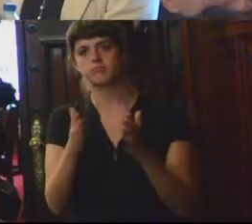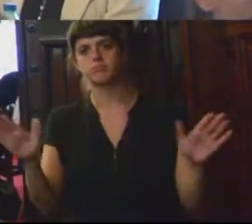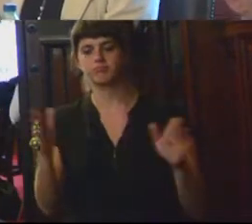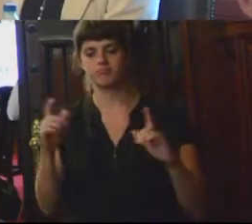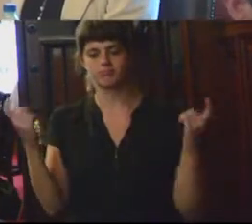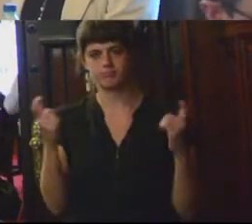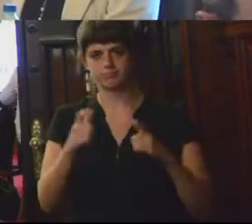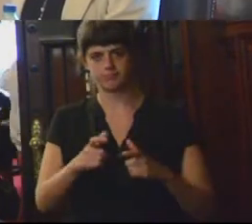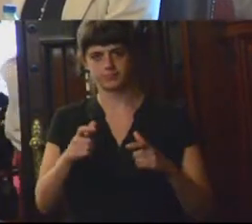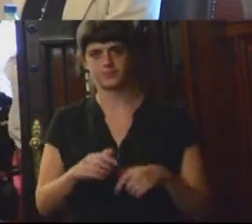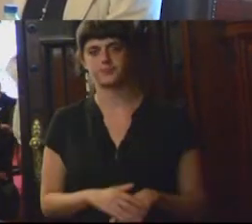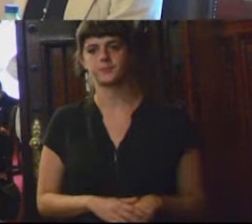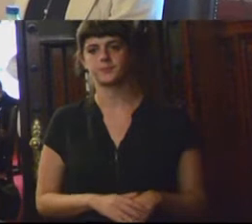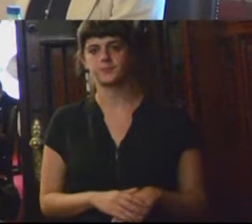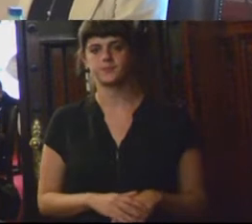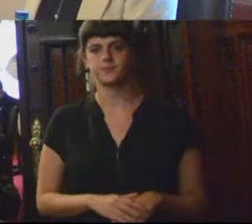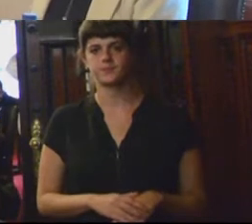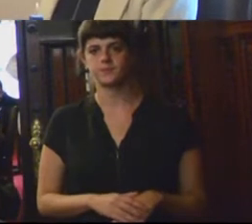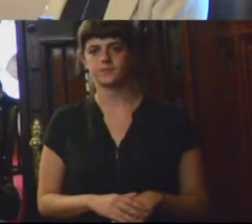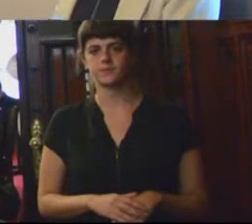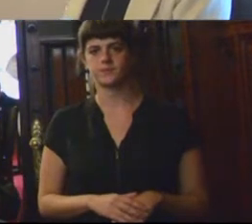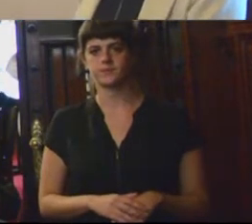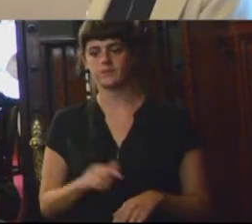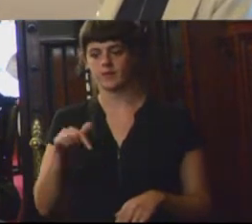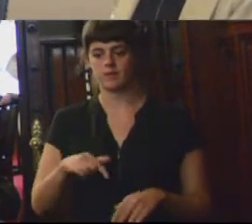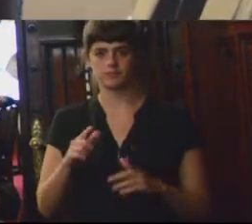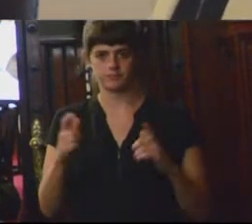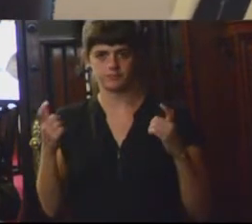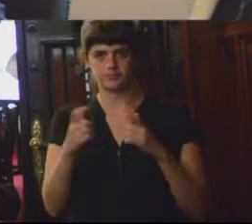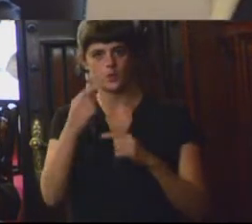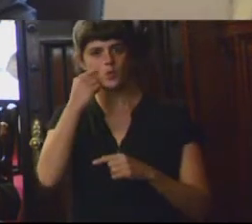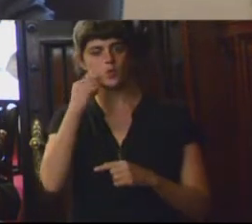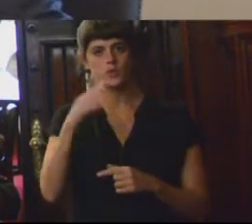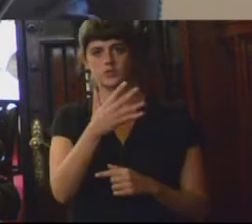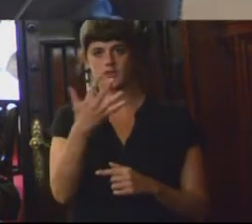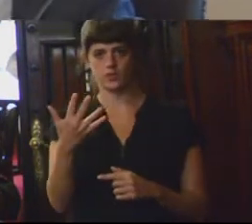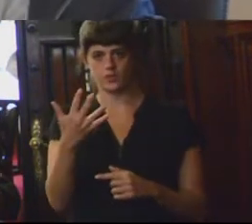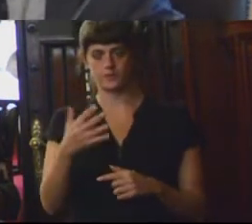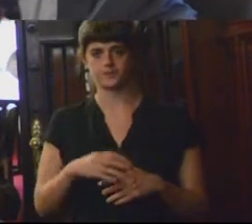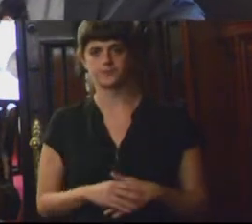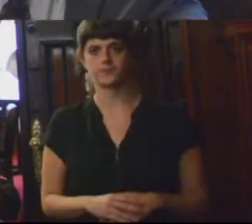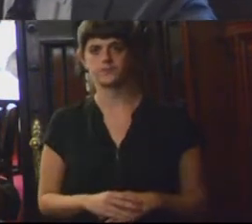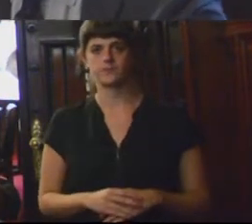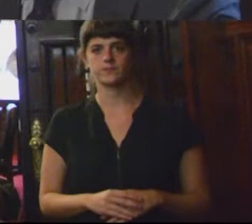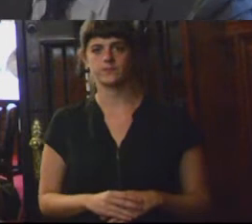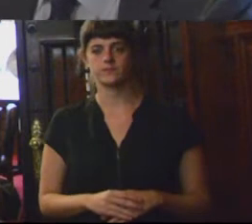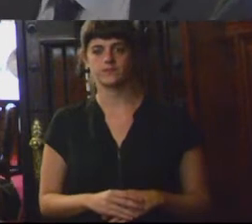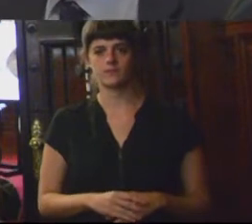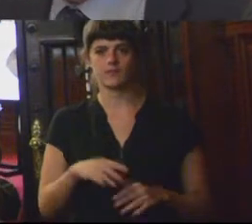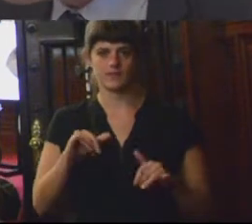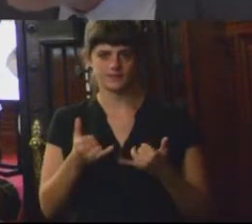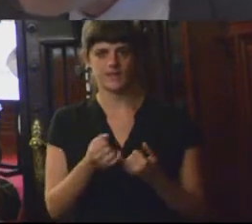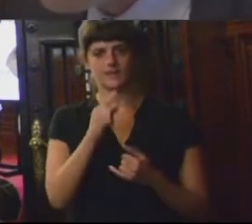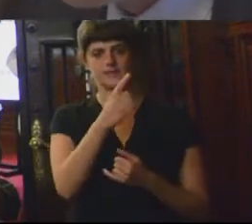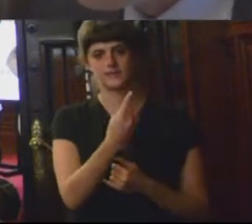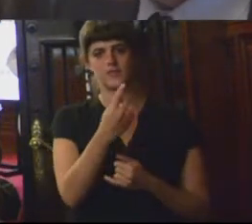audiencia correspondiéndole a esta sesión, la número 5 en este 165